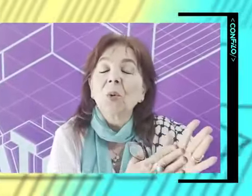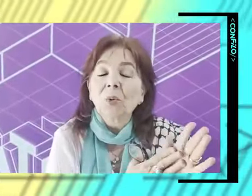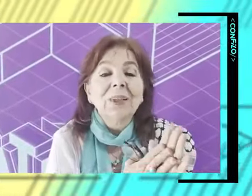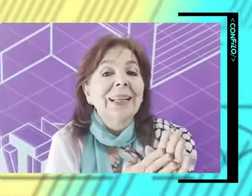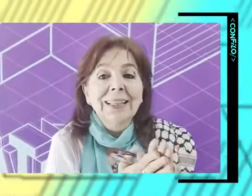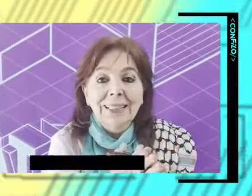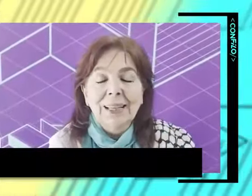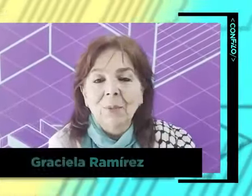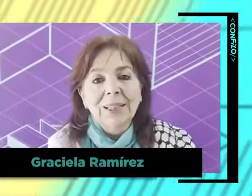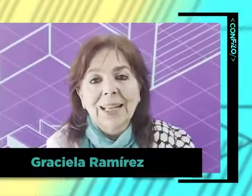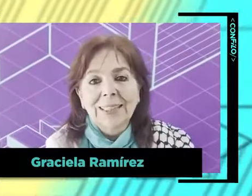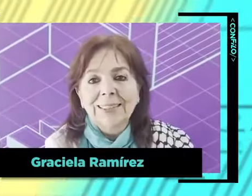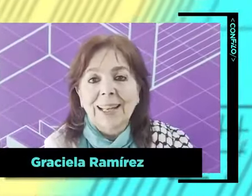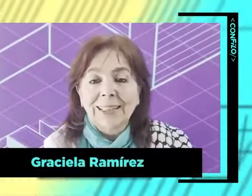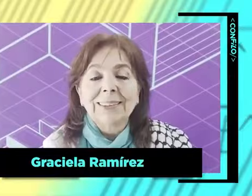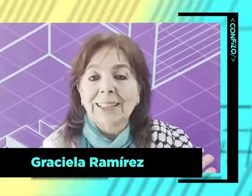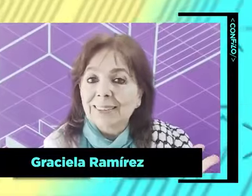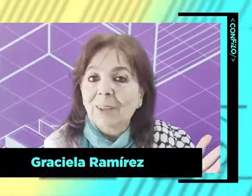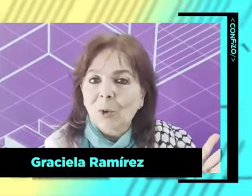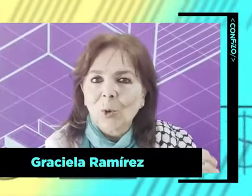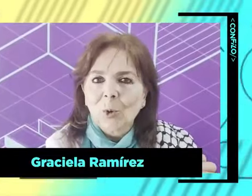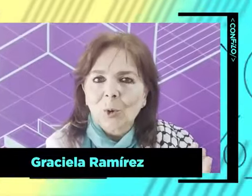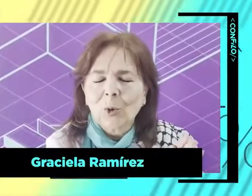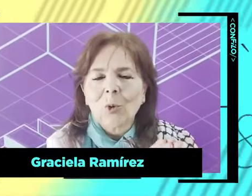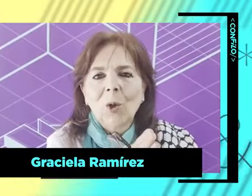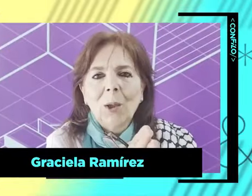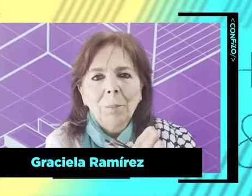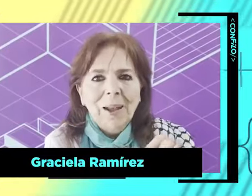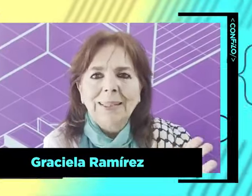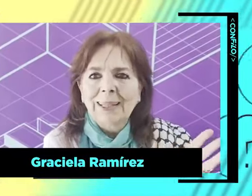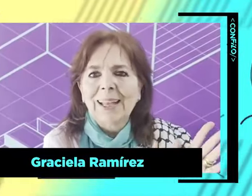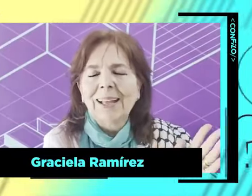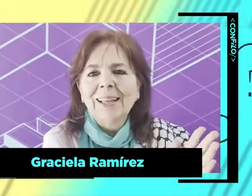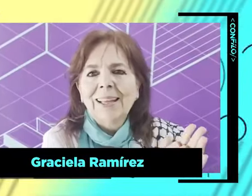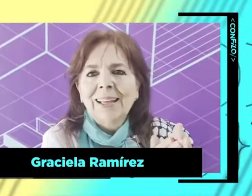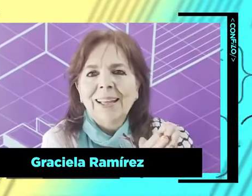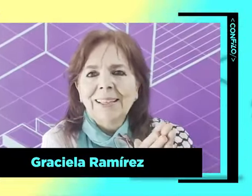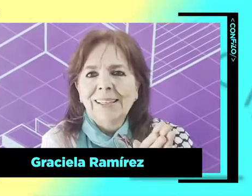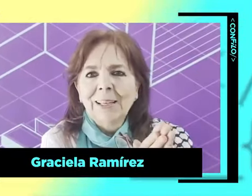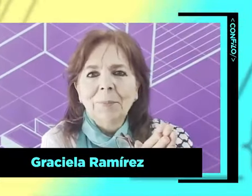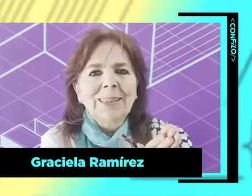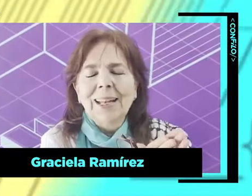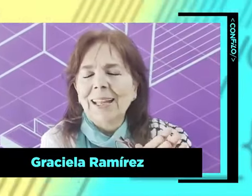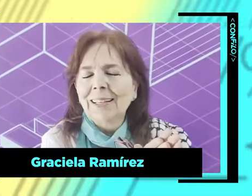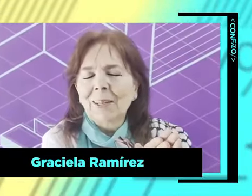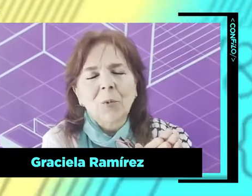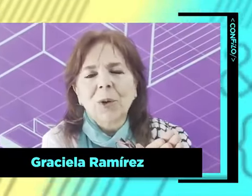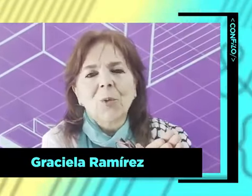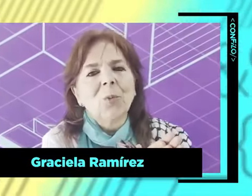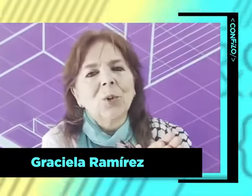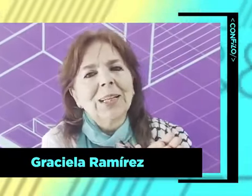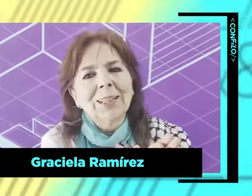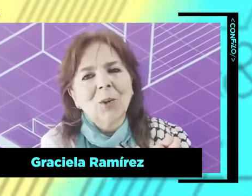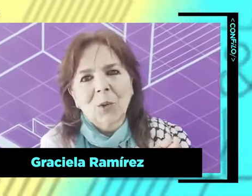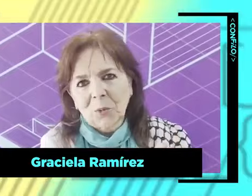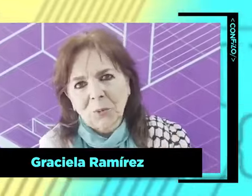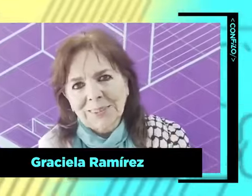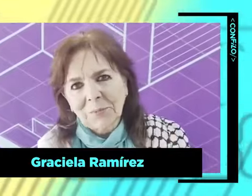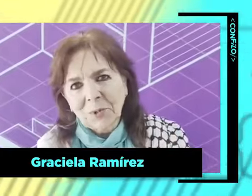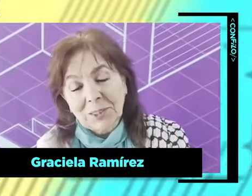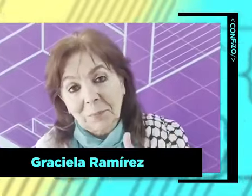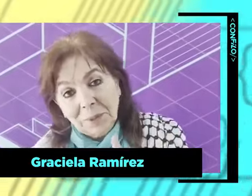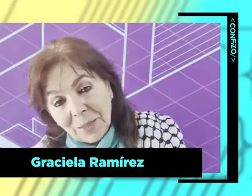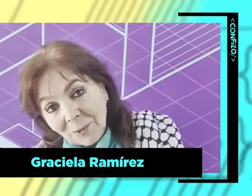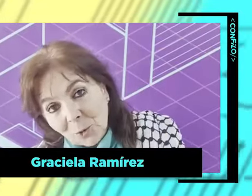una alegría muy grande estar en el tercer Coloquio Patria. me trae recuerdos muy lindos de